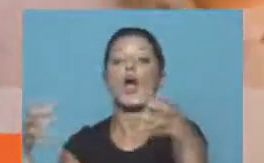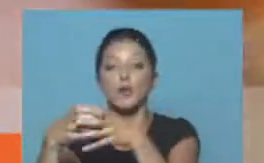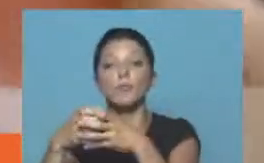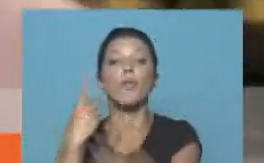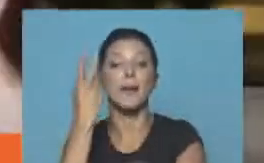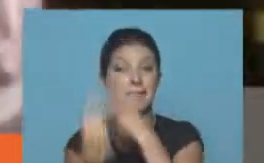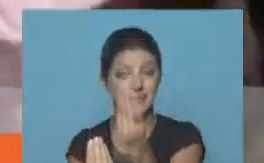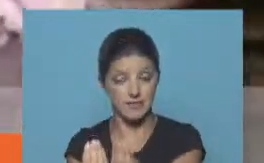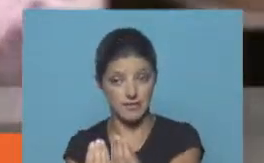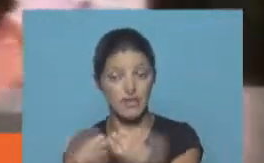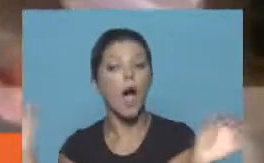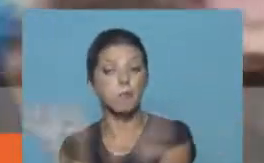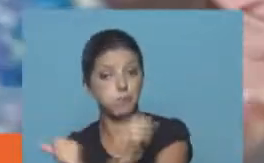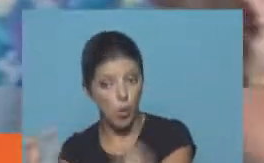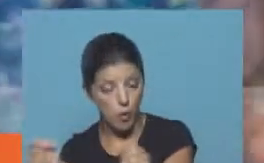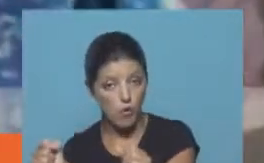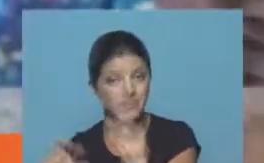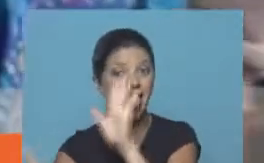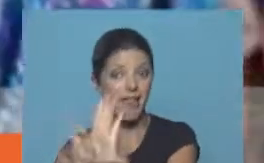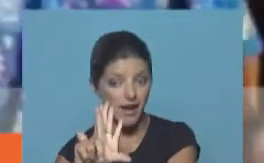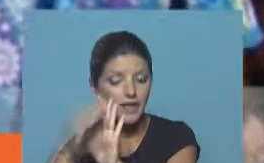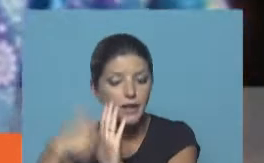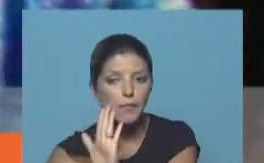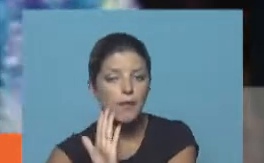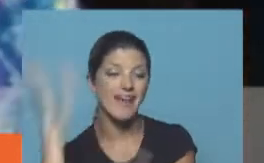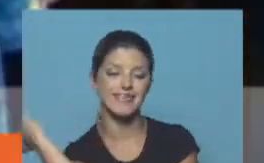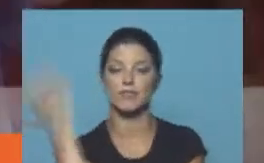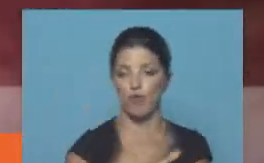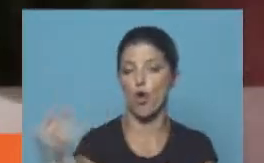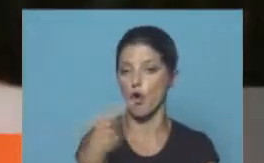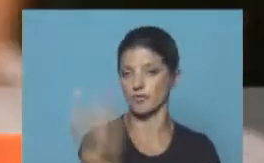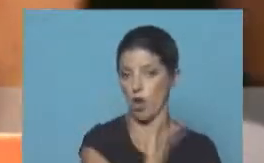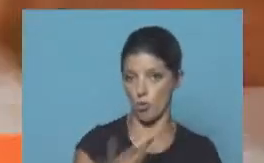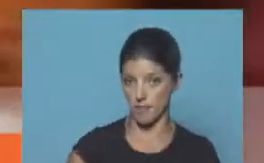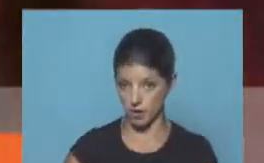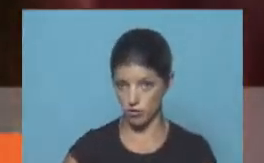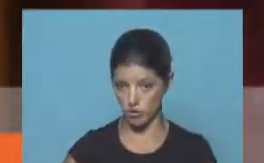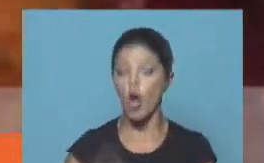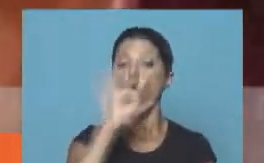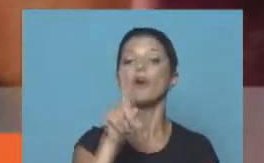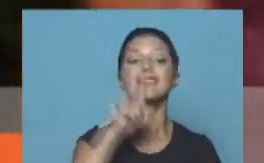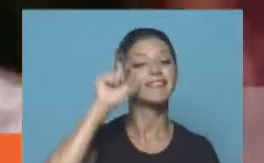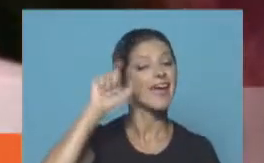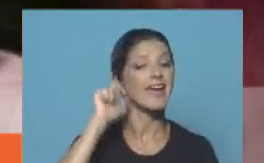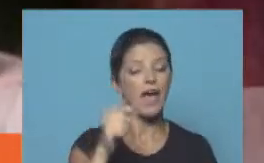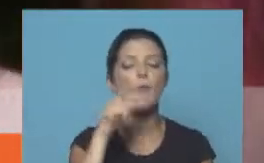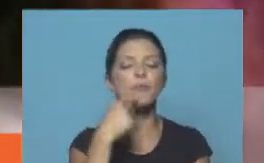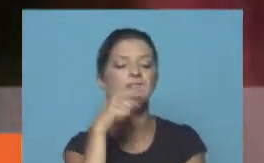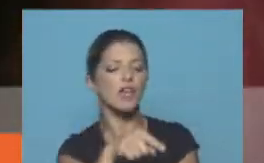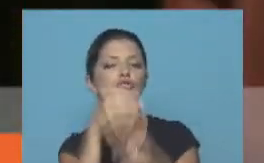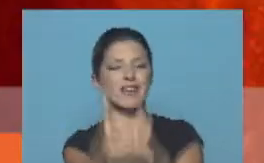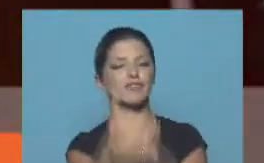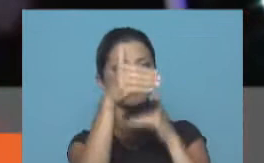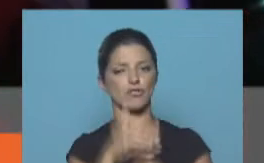Representantes aprobó una iniciativa de ley que impone sanciones al gobierno de Ortega con la excusa de un retroceso